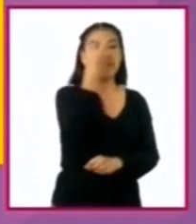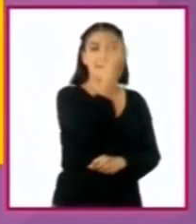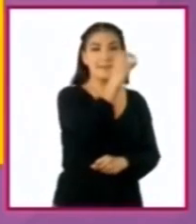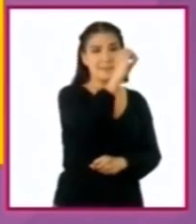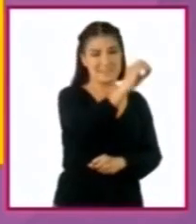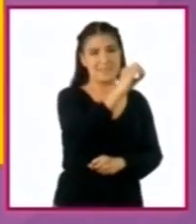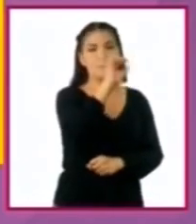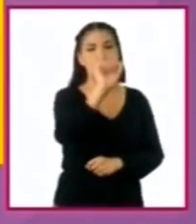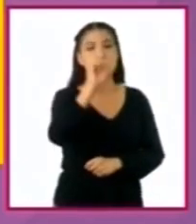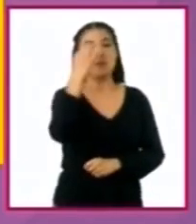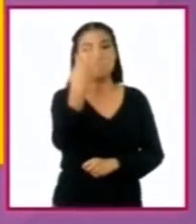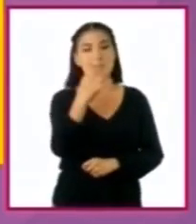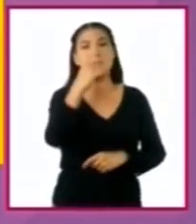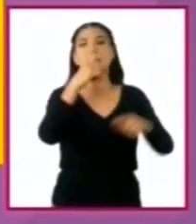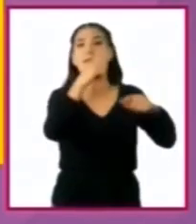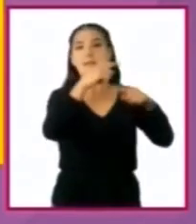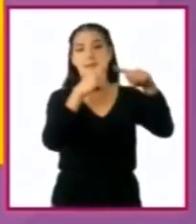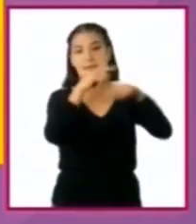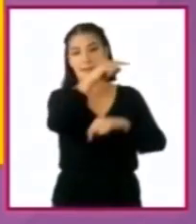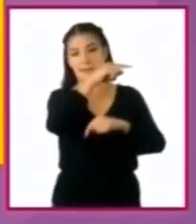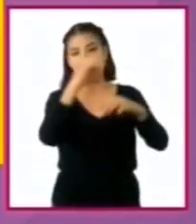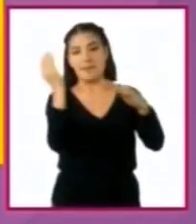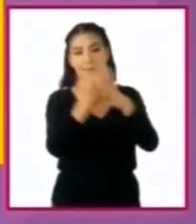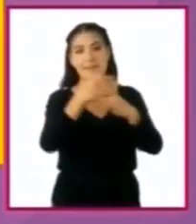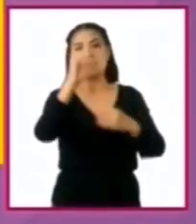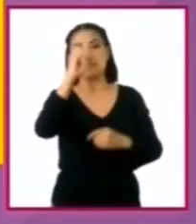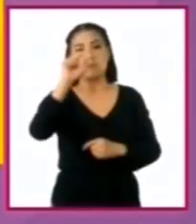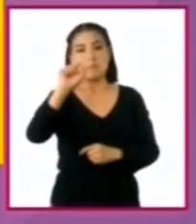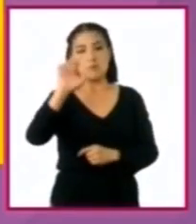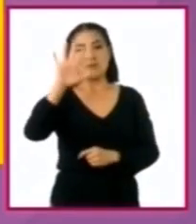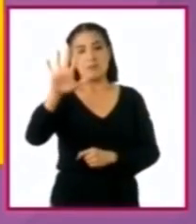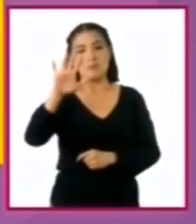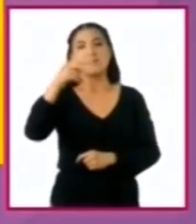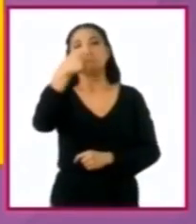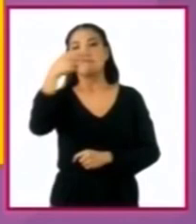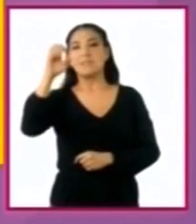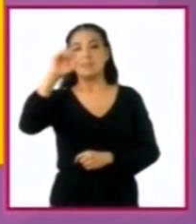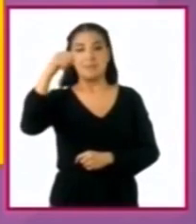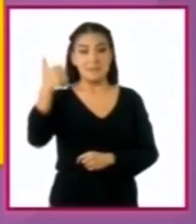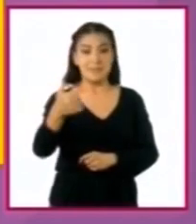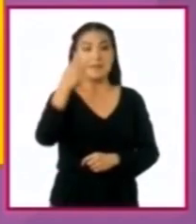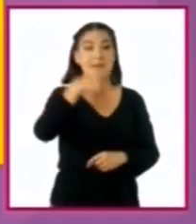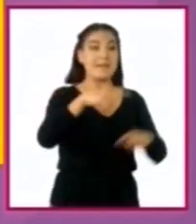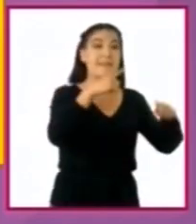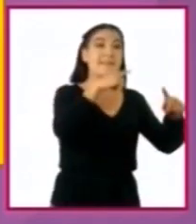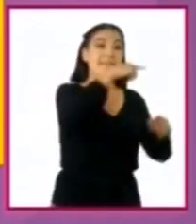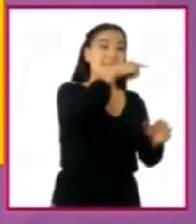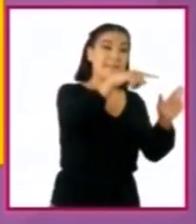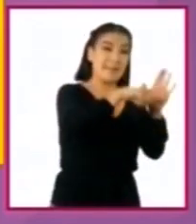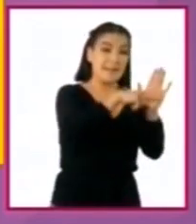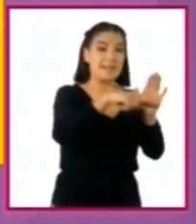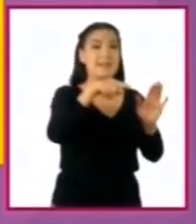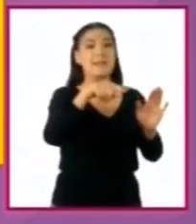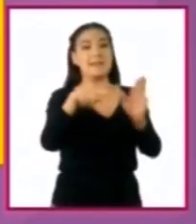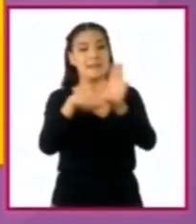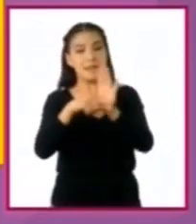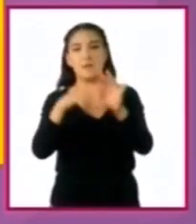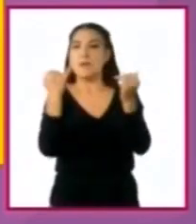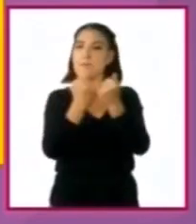entre 5 décimos es igual a 6 décimos positivo. Negativo entre negativo es igual a